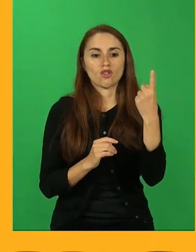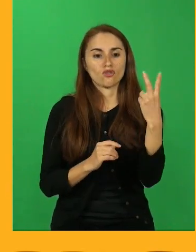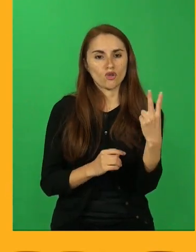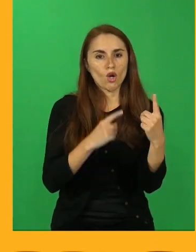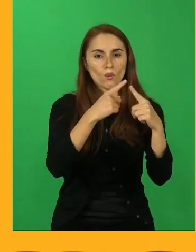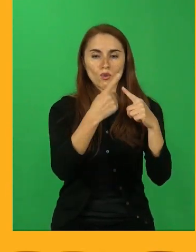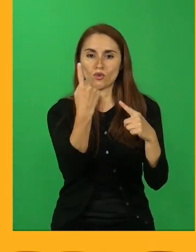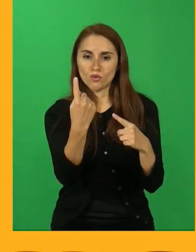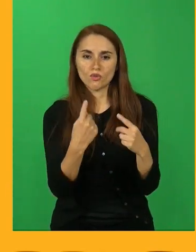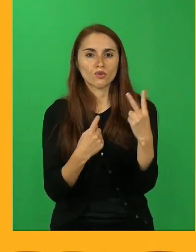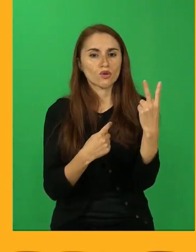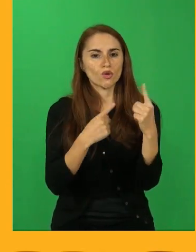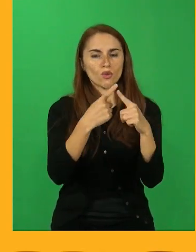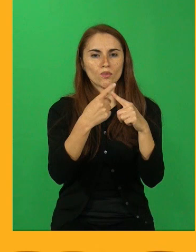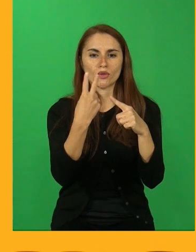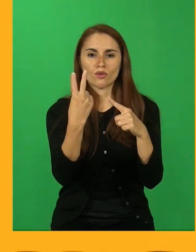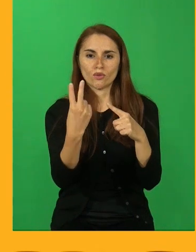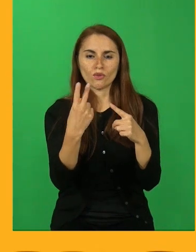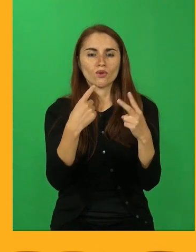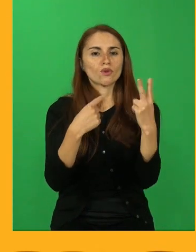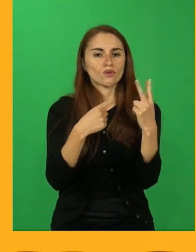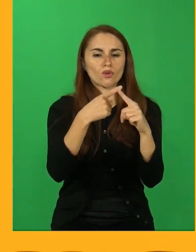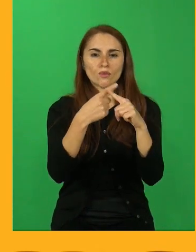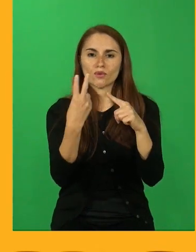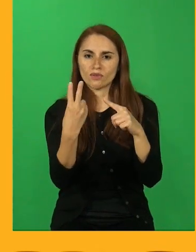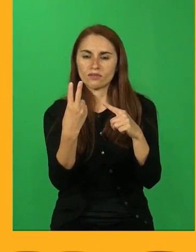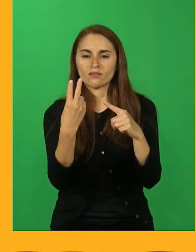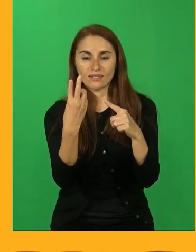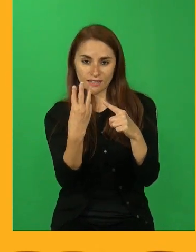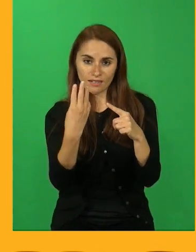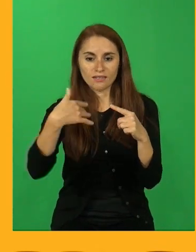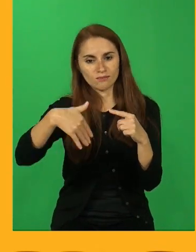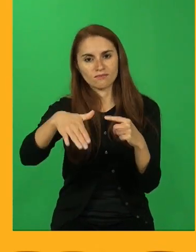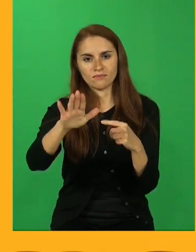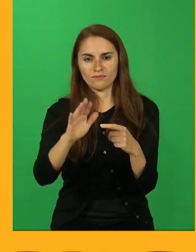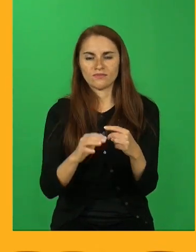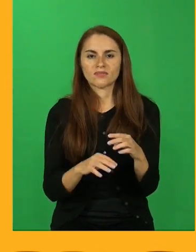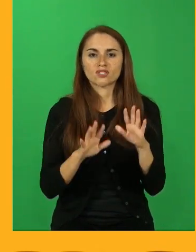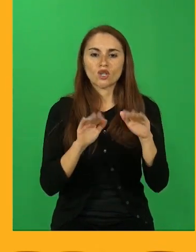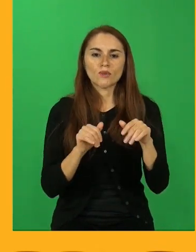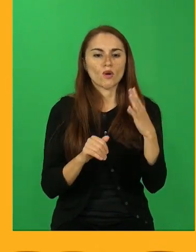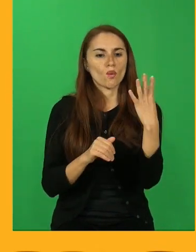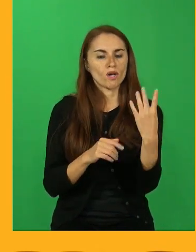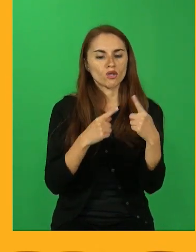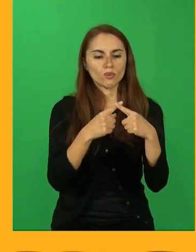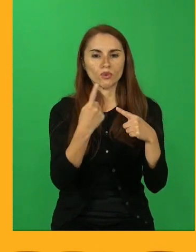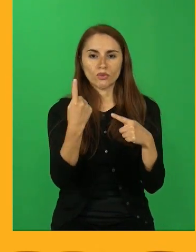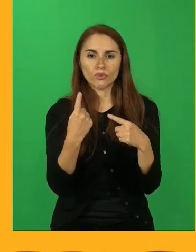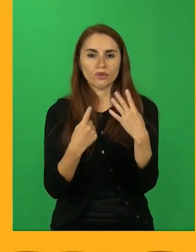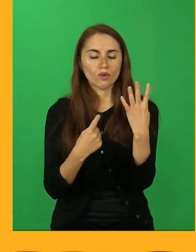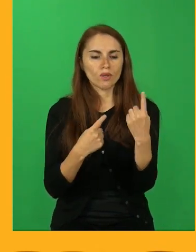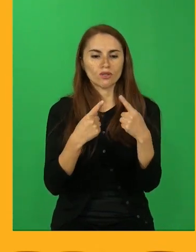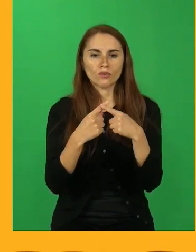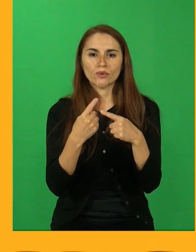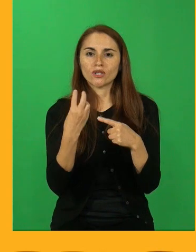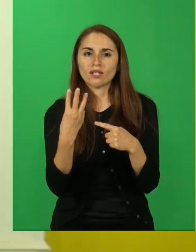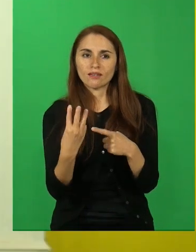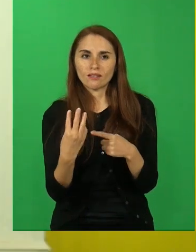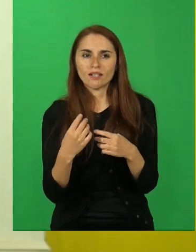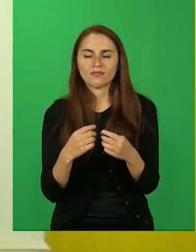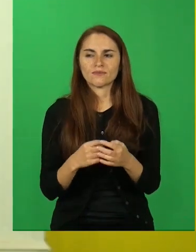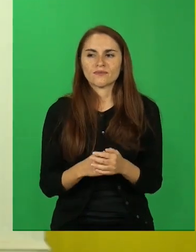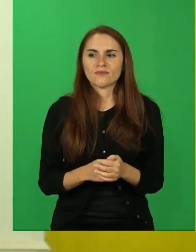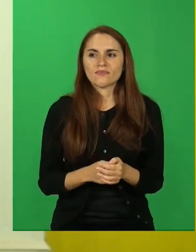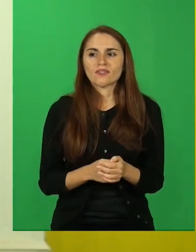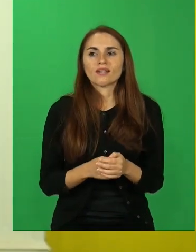2 por 1, 2 por 2, 2 por 3, etc. Y los múltiplos de 4, 4 por 1, 4 por 2, 4 por 3 y así